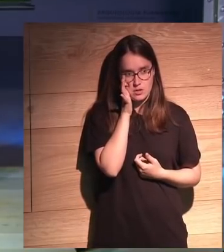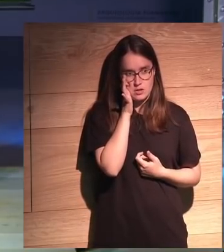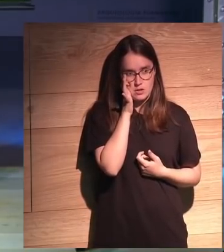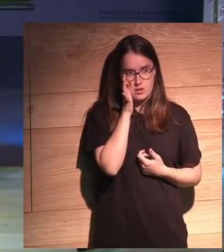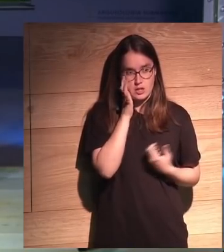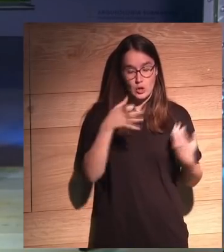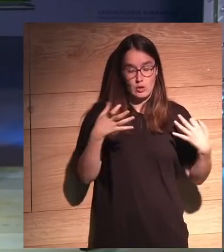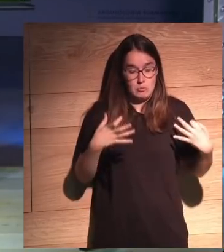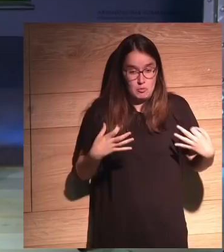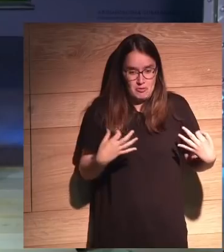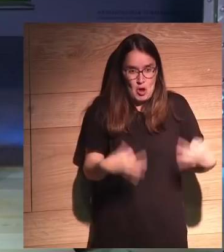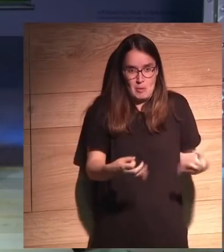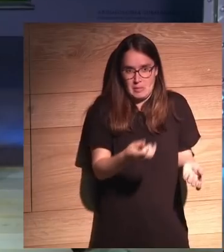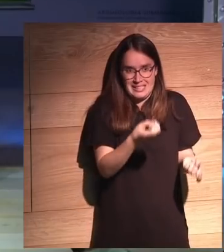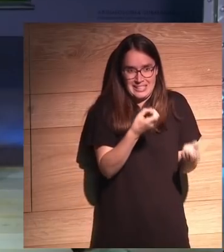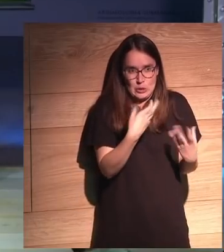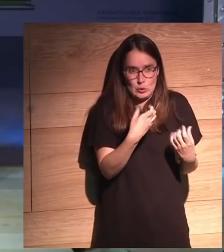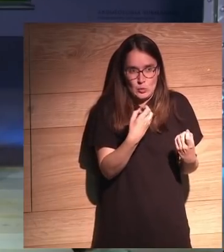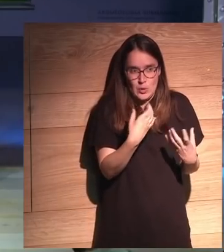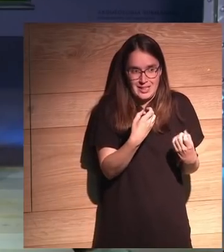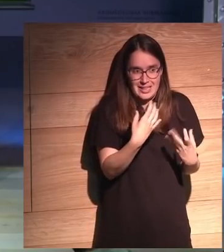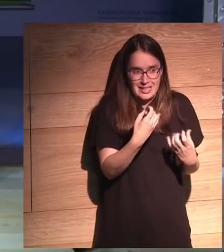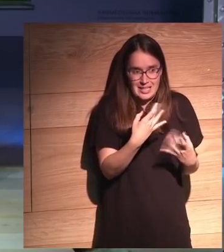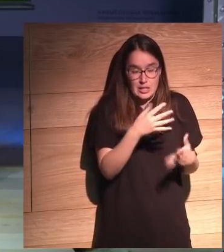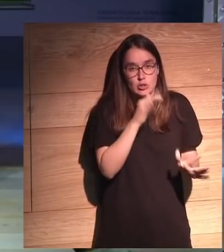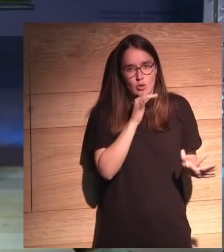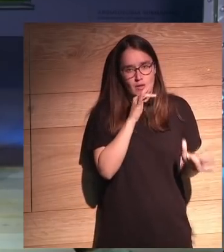que normalmente hemos solido